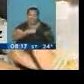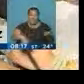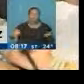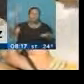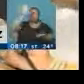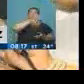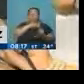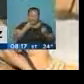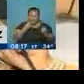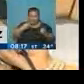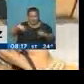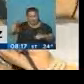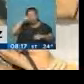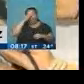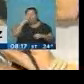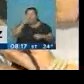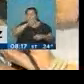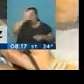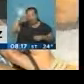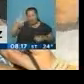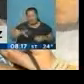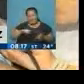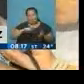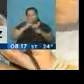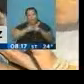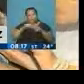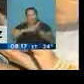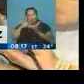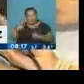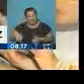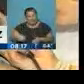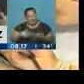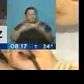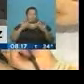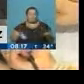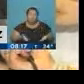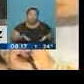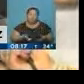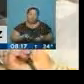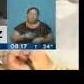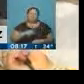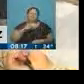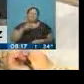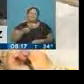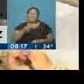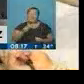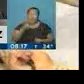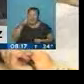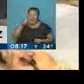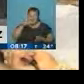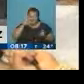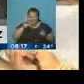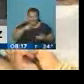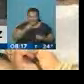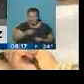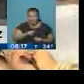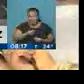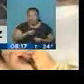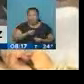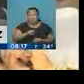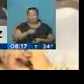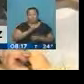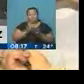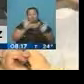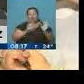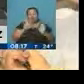que en todo caso correspondería a las 23 provincias de la Ciudad Autónoma de Buenos Aires, con lo cual lo que está haciendo en ese caso es poniendo